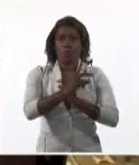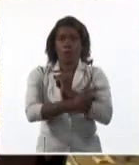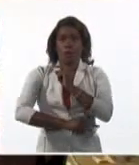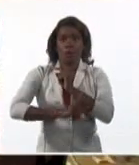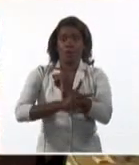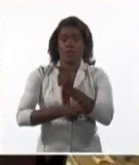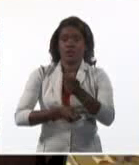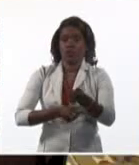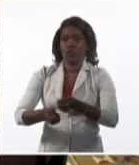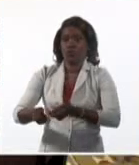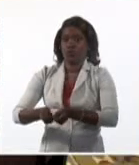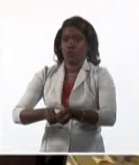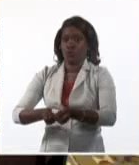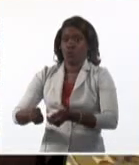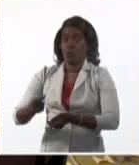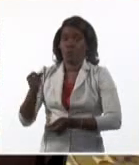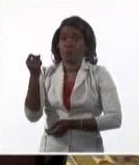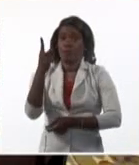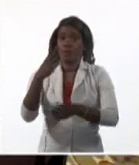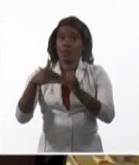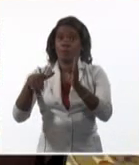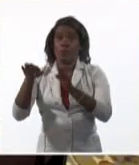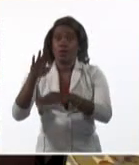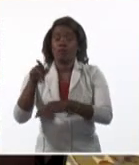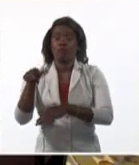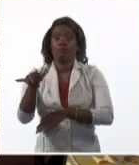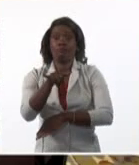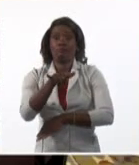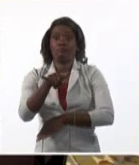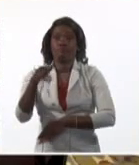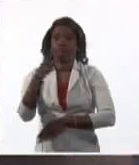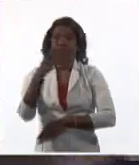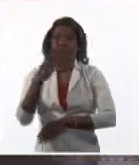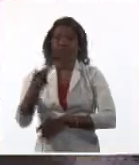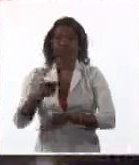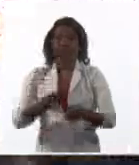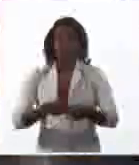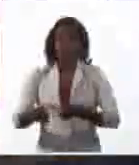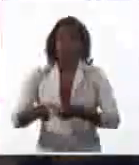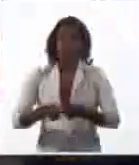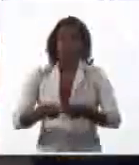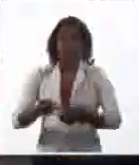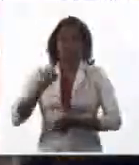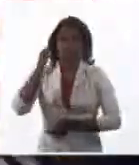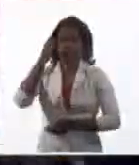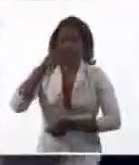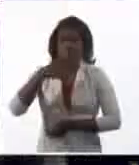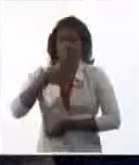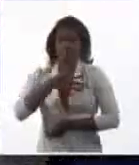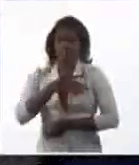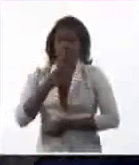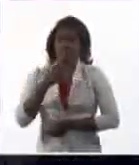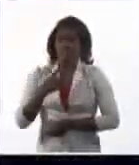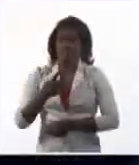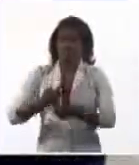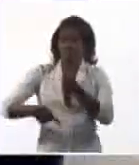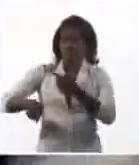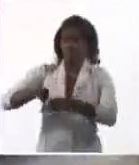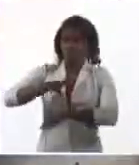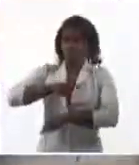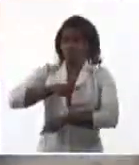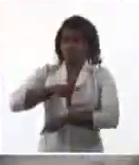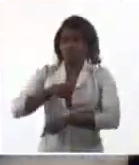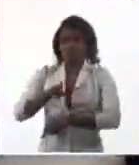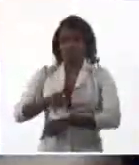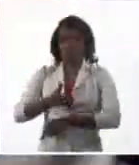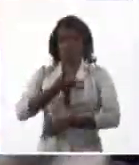primer ministro, Benjamín Netanyahu. Israel presentó su defensa este viernes. Consideró el caso en su contra como totalmente